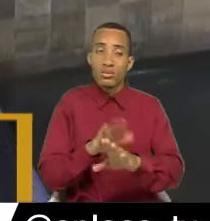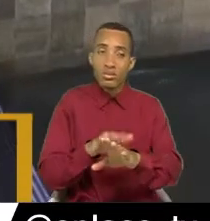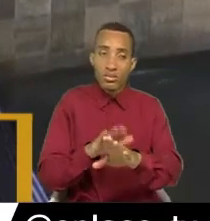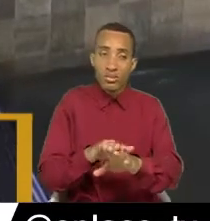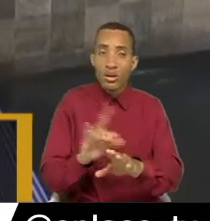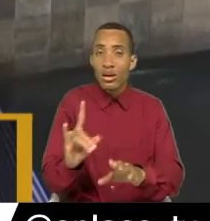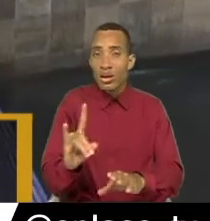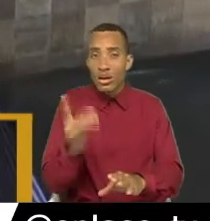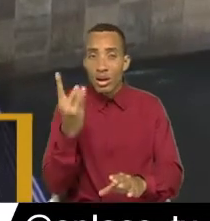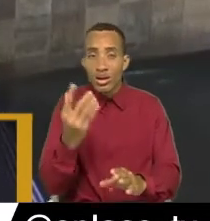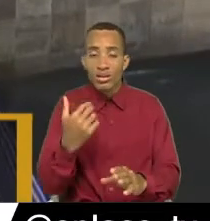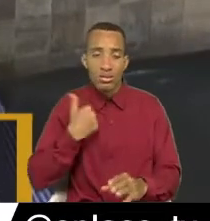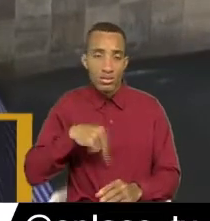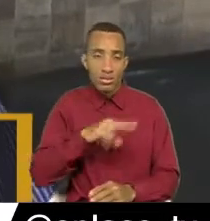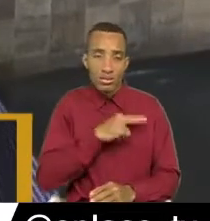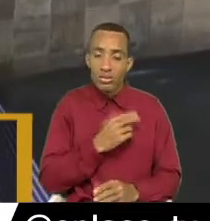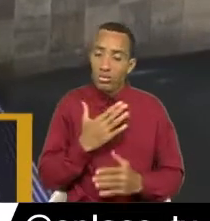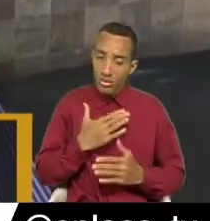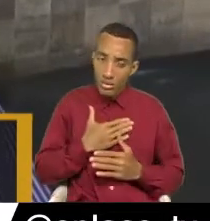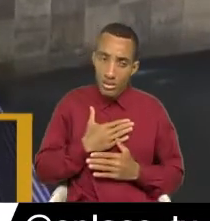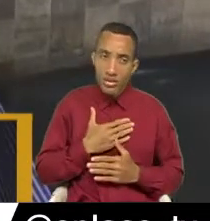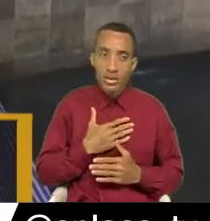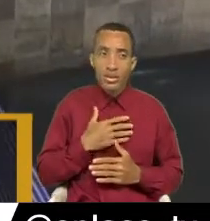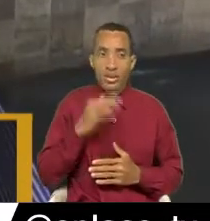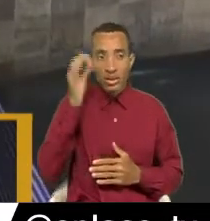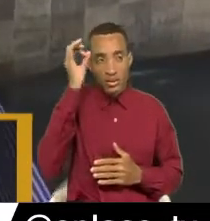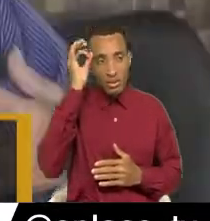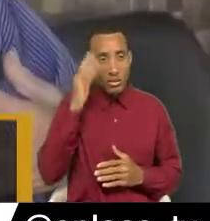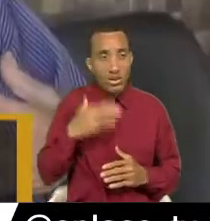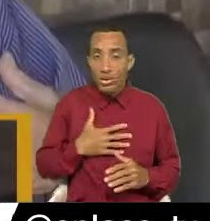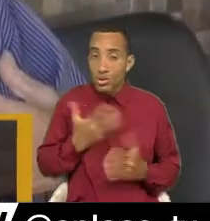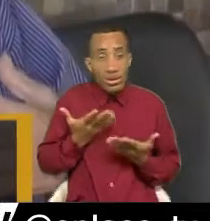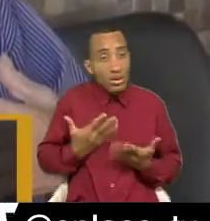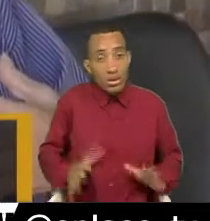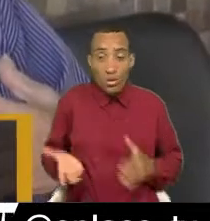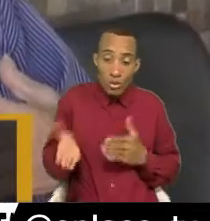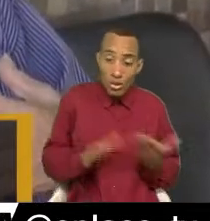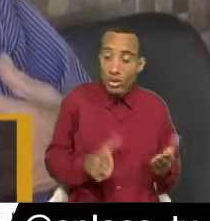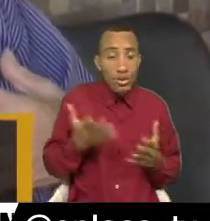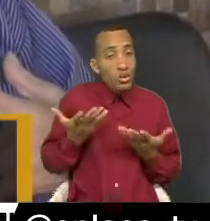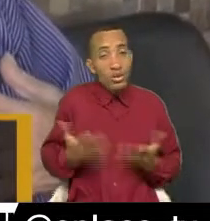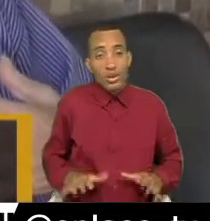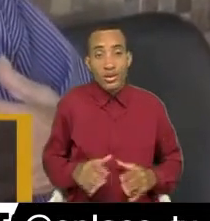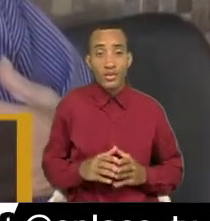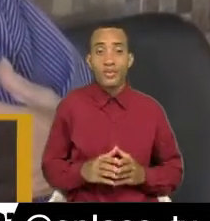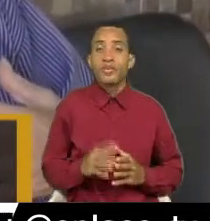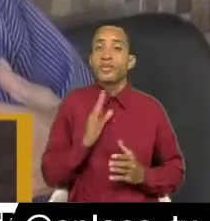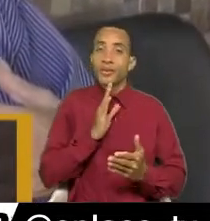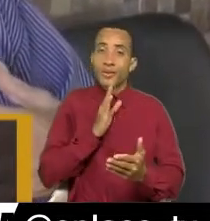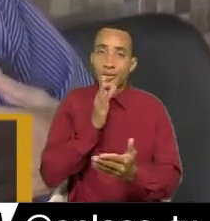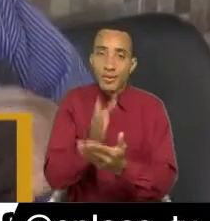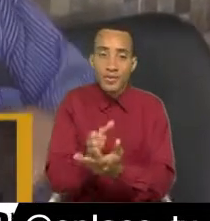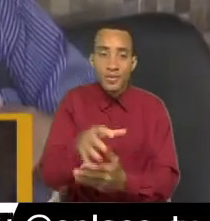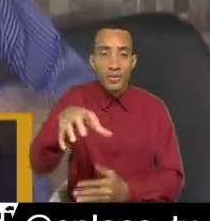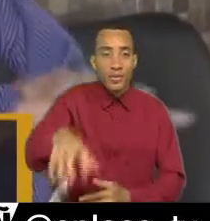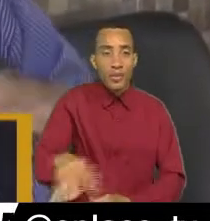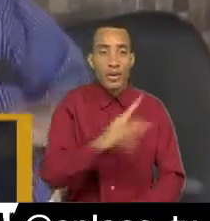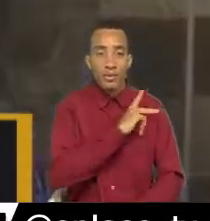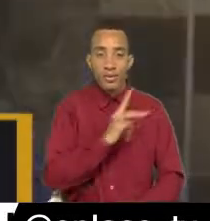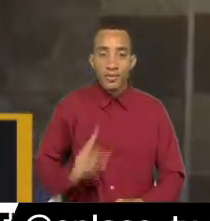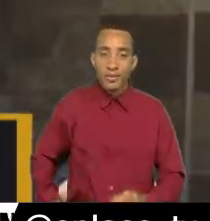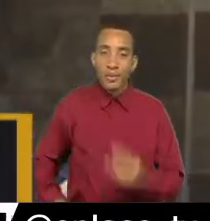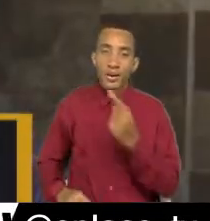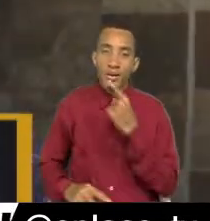que se haga algo por nosotros, por mí, porque si no, yo no me quiero morir todavía. El paciente asegura que acudió a la personería para interponer la